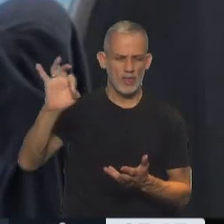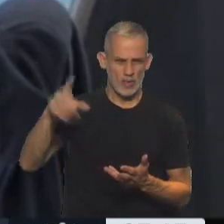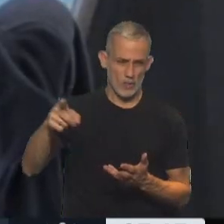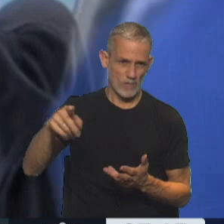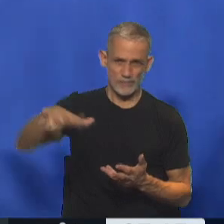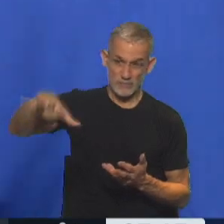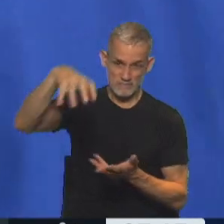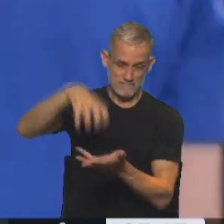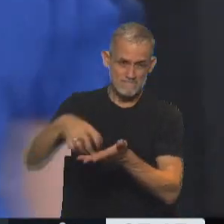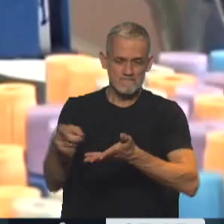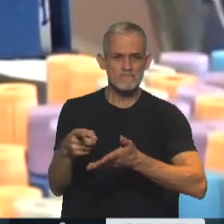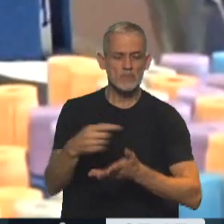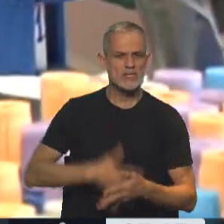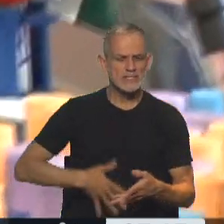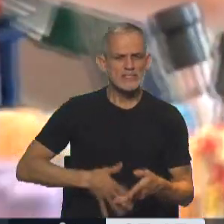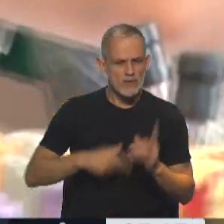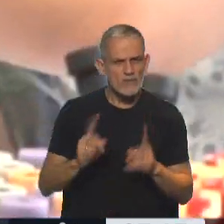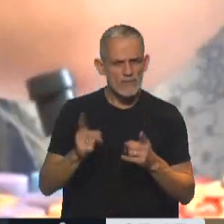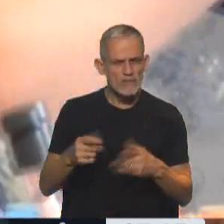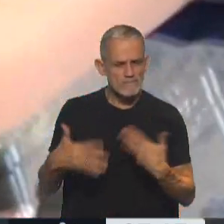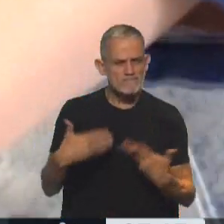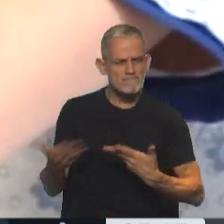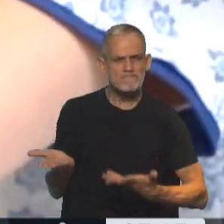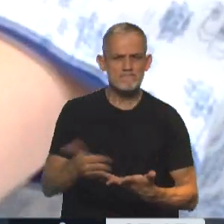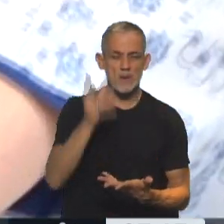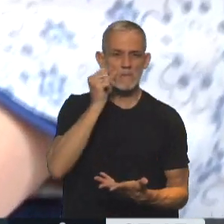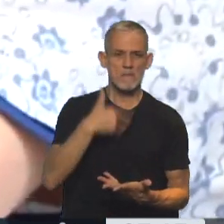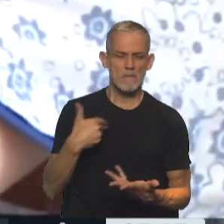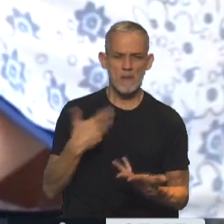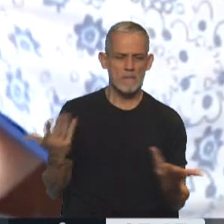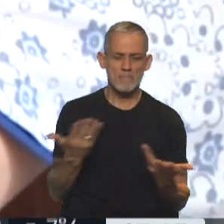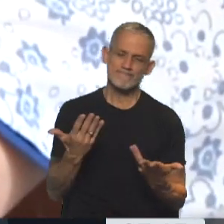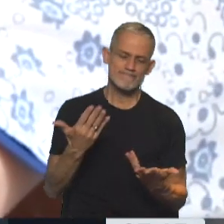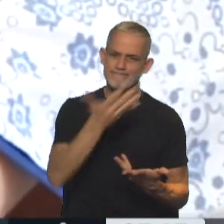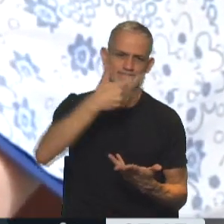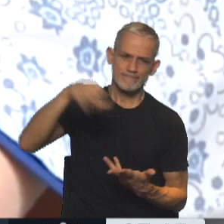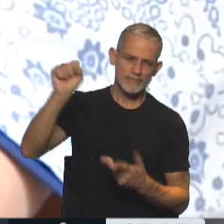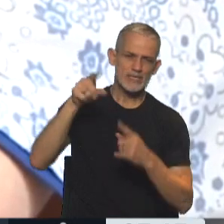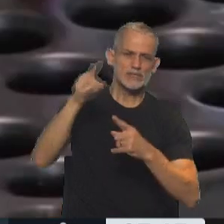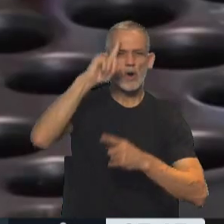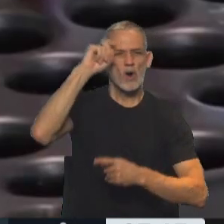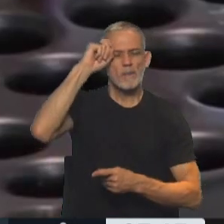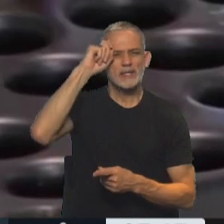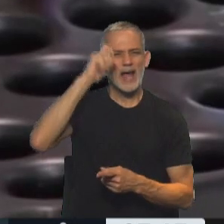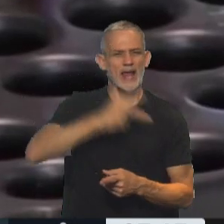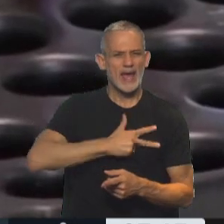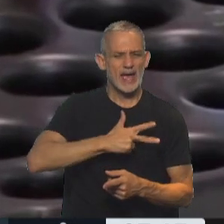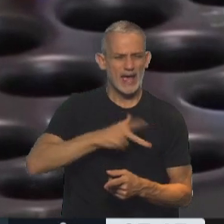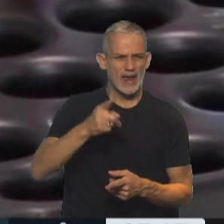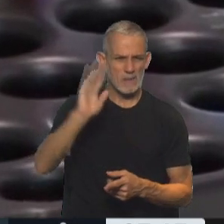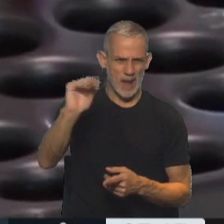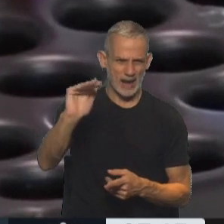Evolucionó, siguió con los síntomas, así que los papás decidieron llevarla hacia el hospital de Esquel el día